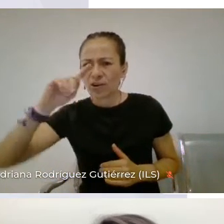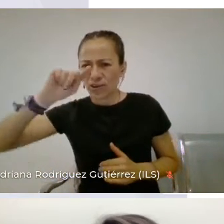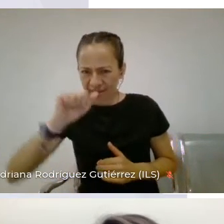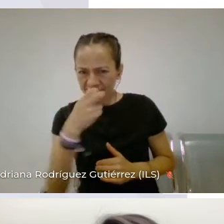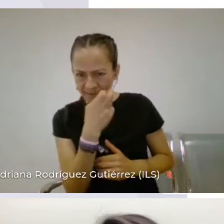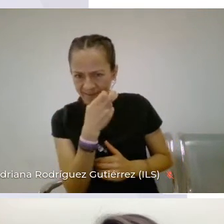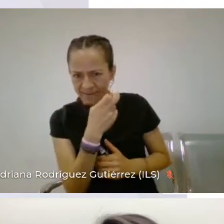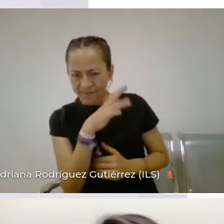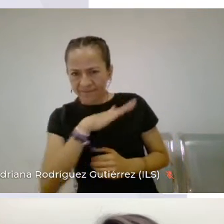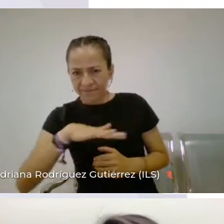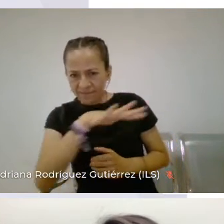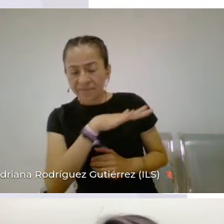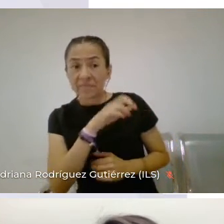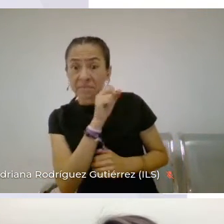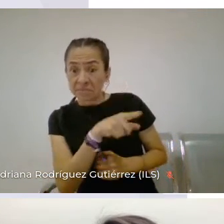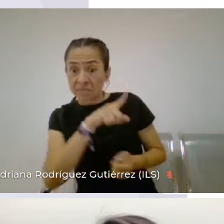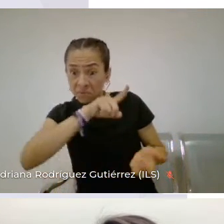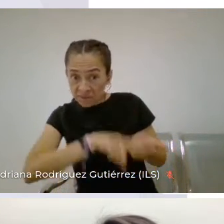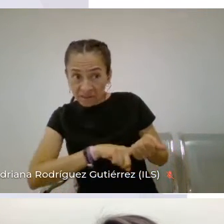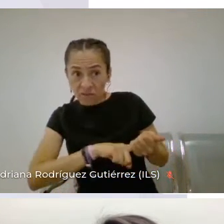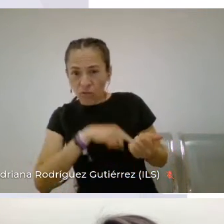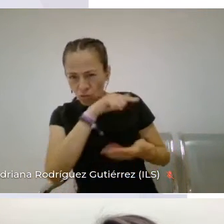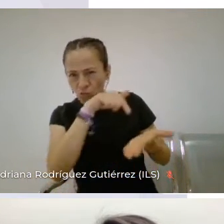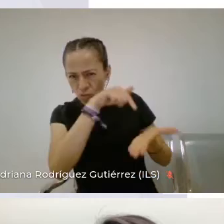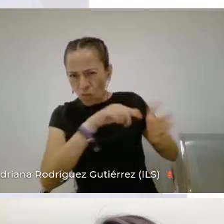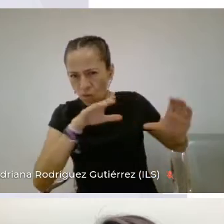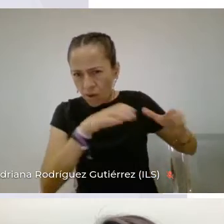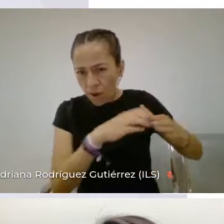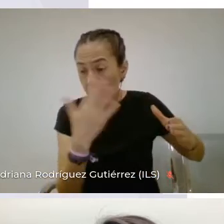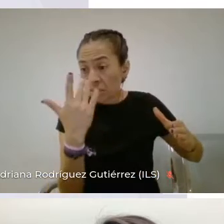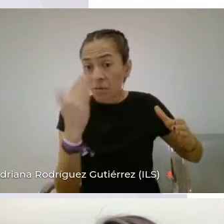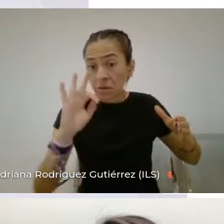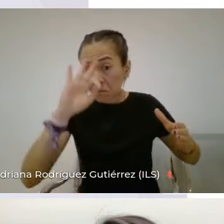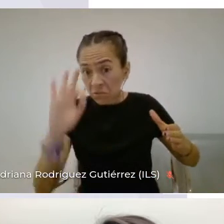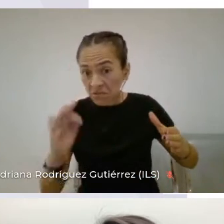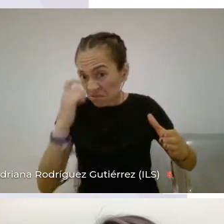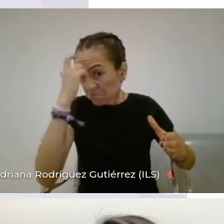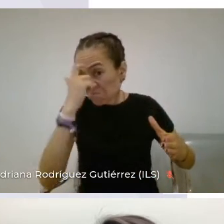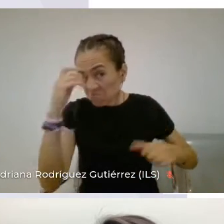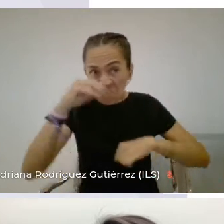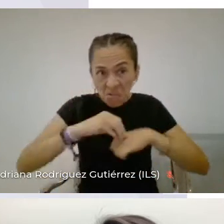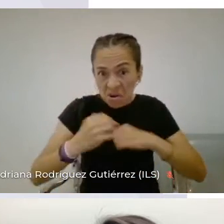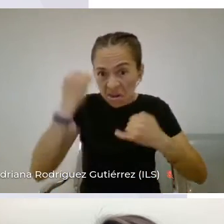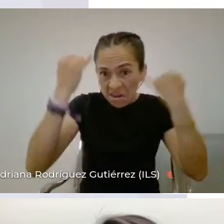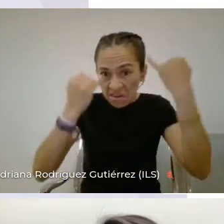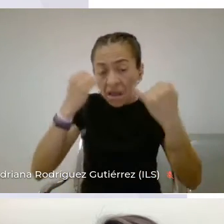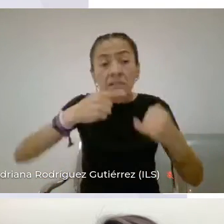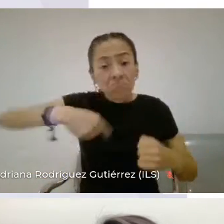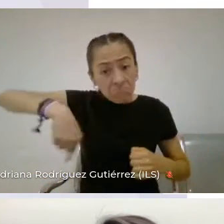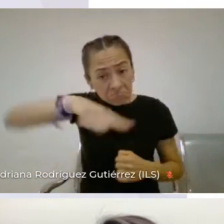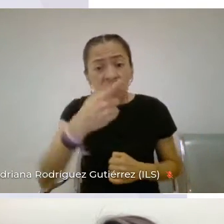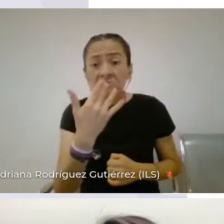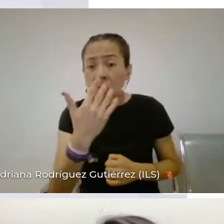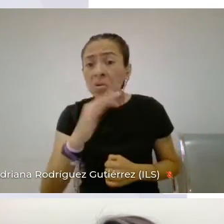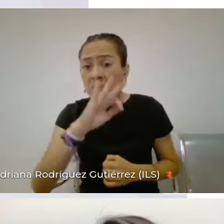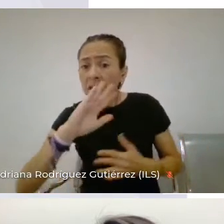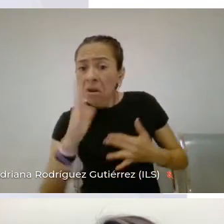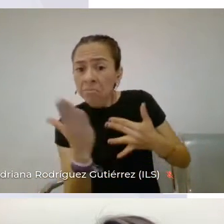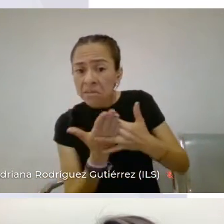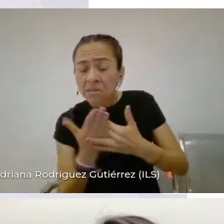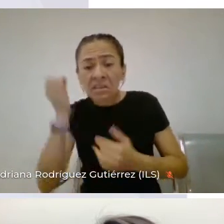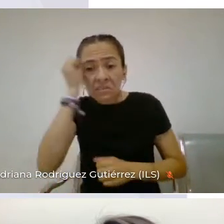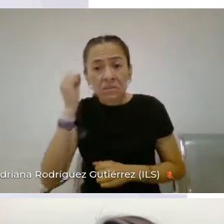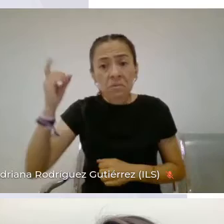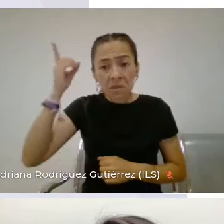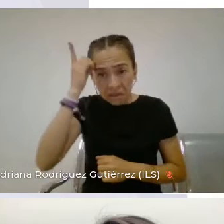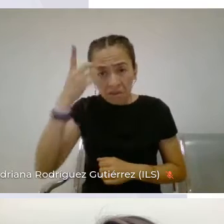de los innovadores de esa agencia son personas con síndrome de Down, ¿cierto? Hay una agencia de innovación en movilidad